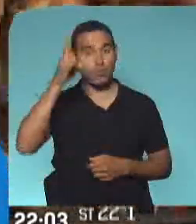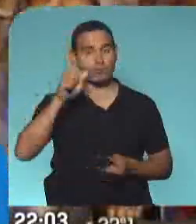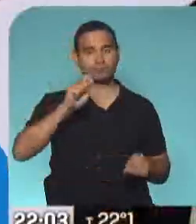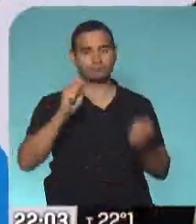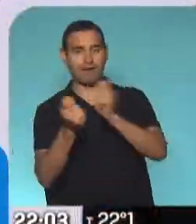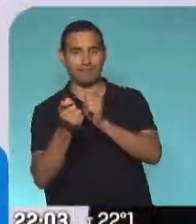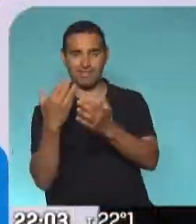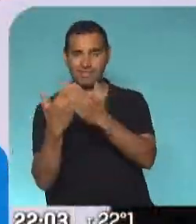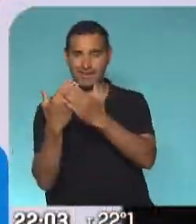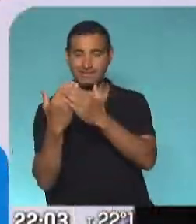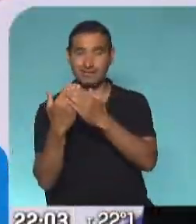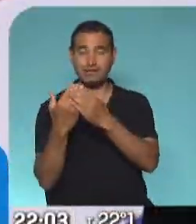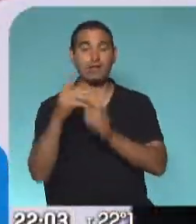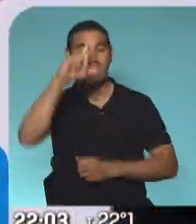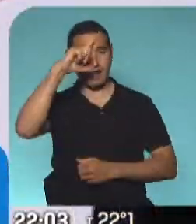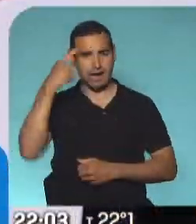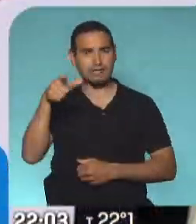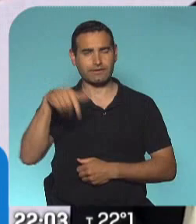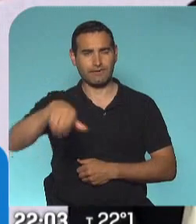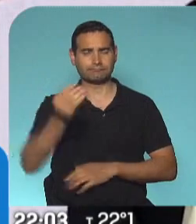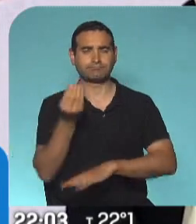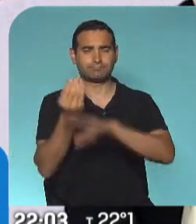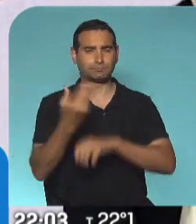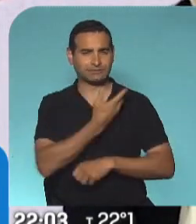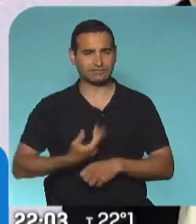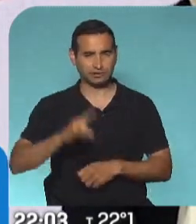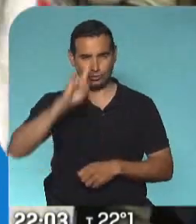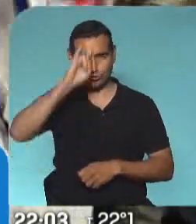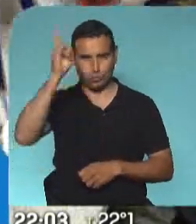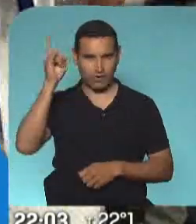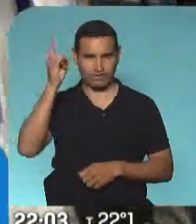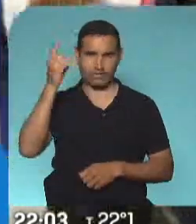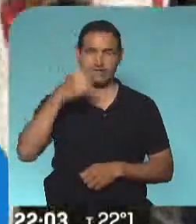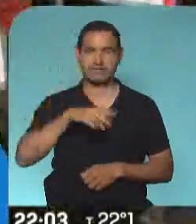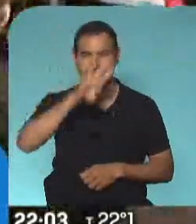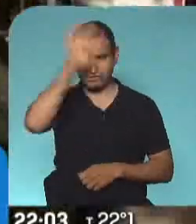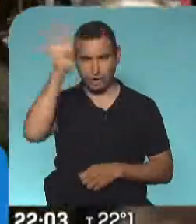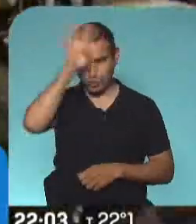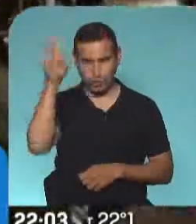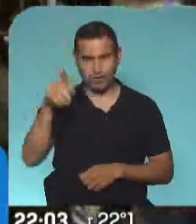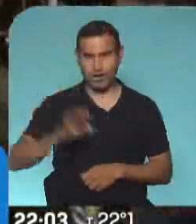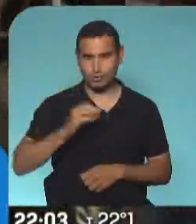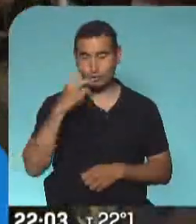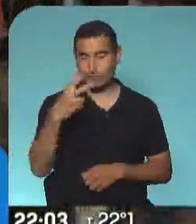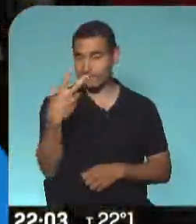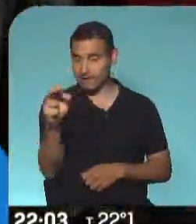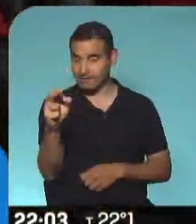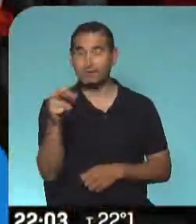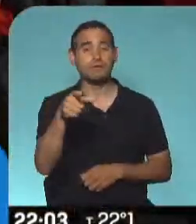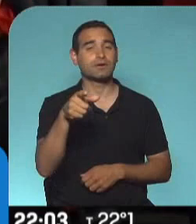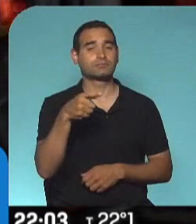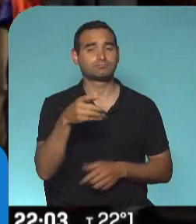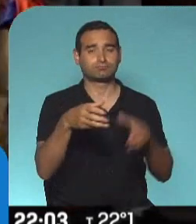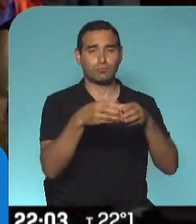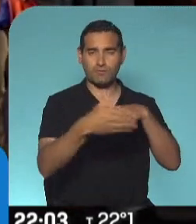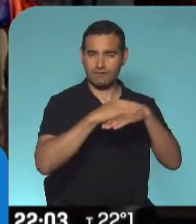derecha. Luis Lacalle Pou será el próximo presidente charrúa a partir del 1 de marzo de 2020. El candidato del Frente Amplio, Daniel